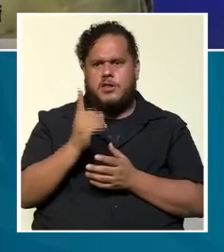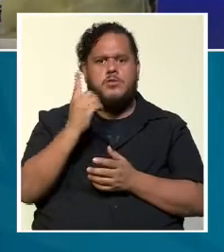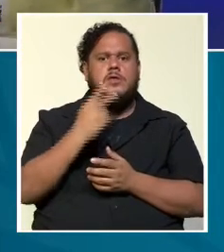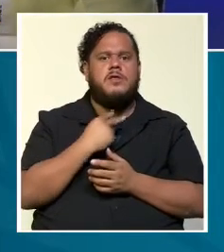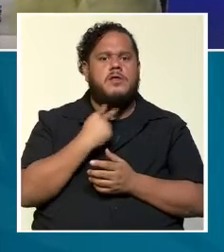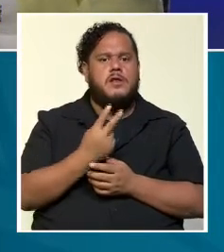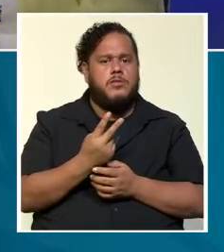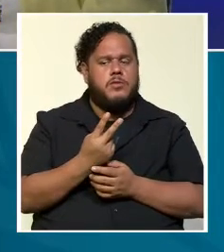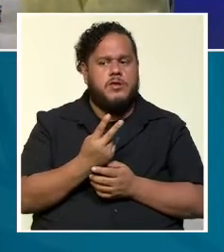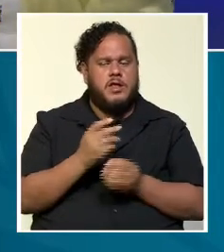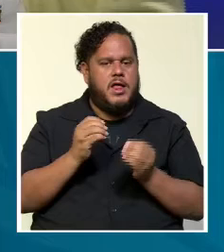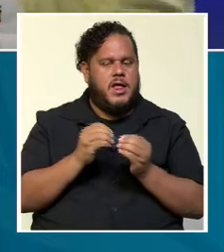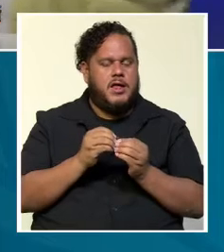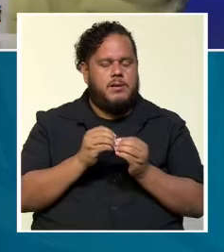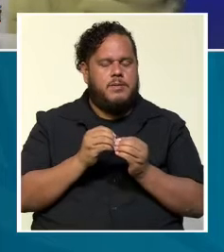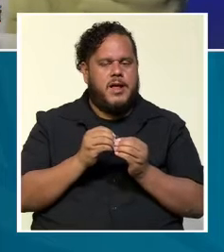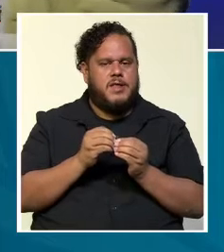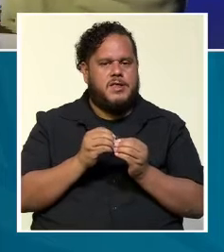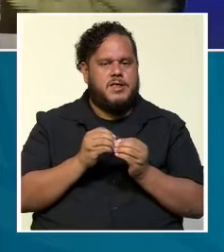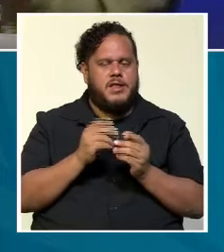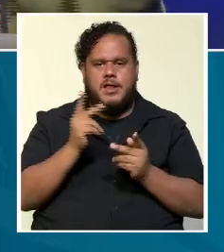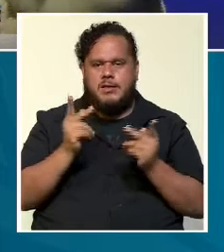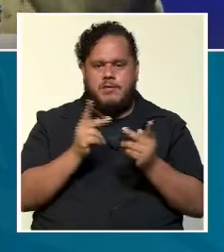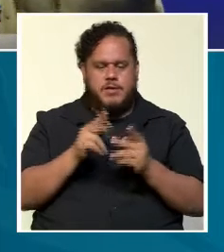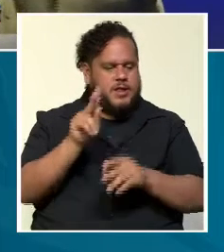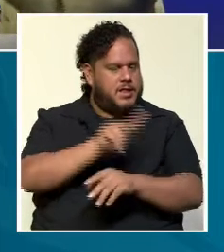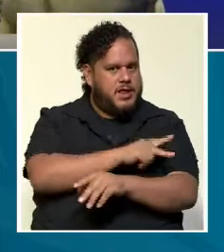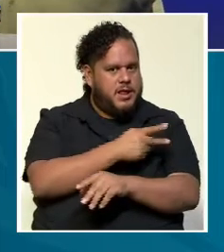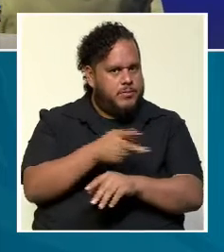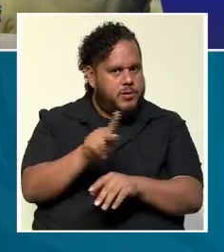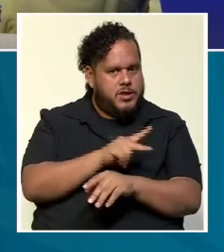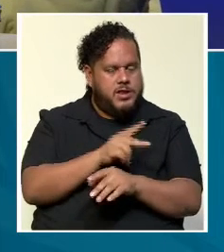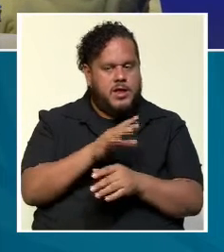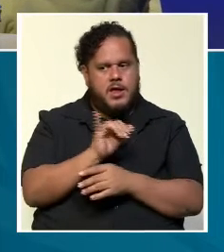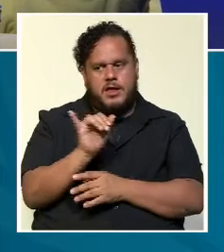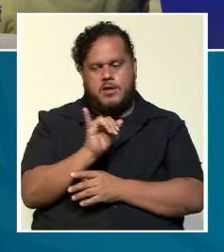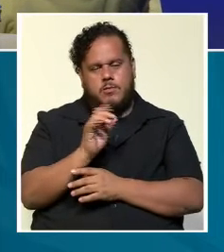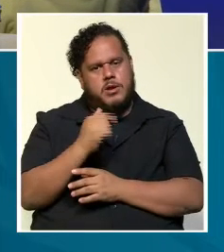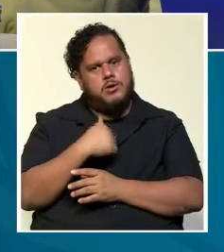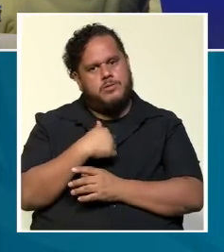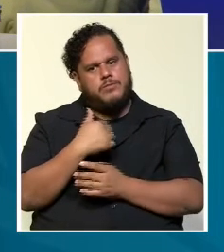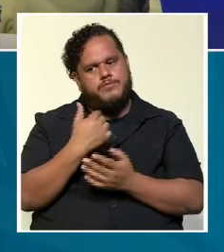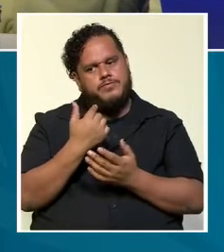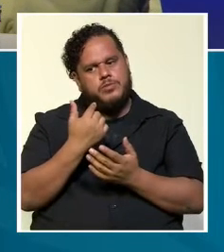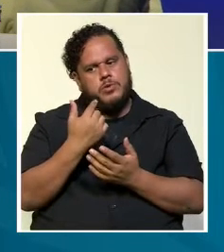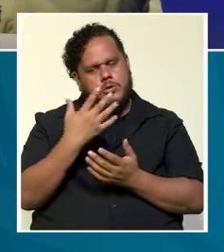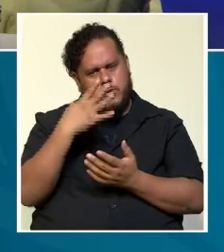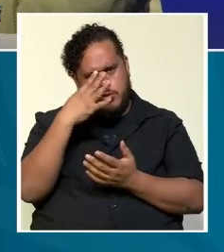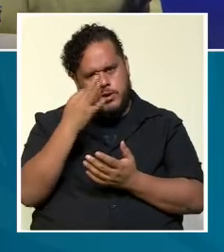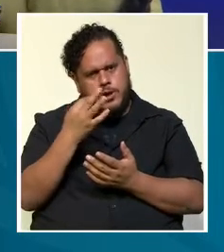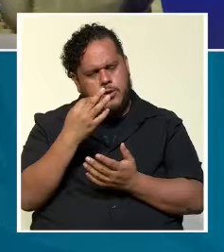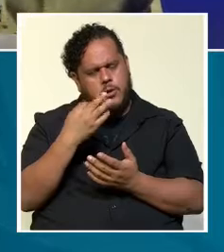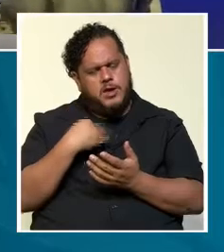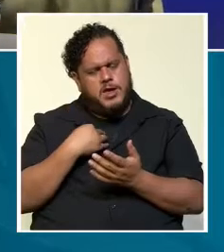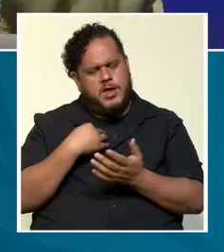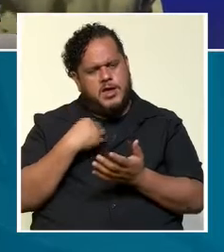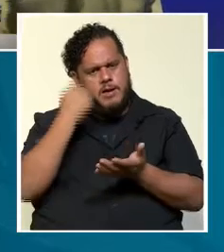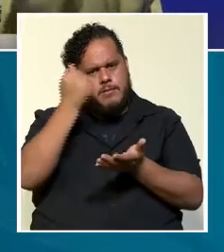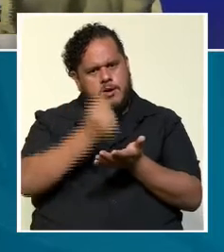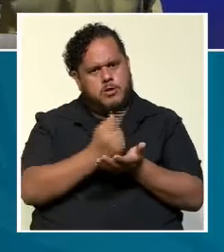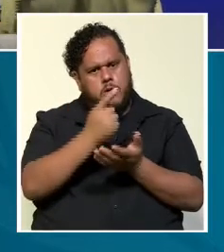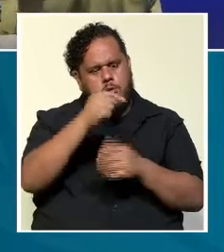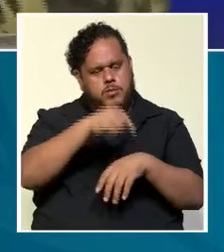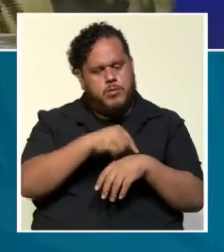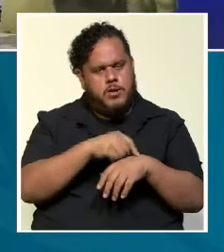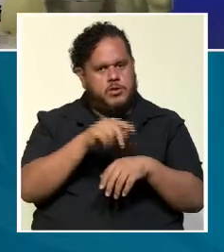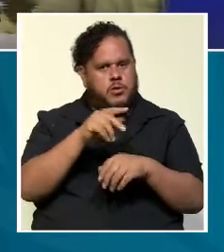más lúcidas de la poesía y que yo creo que también marcó un momento en la historia